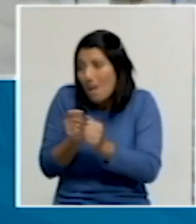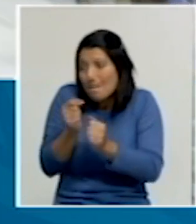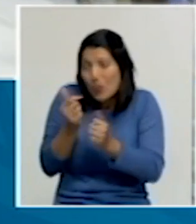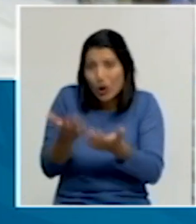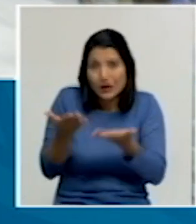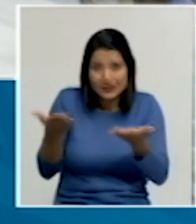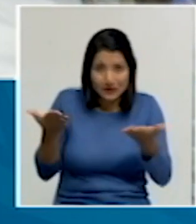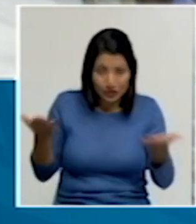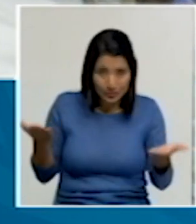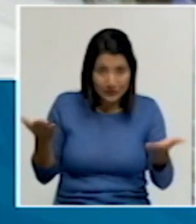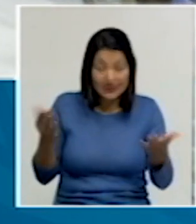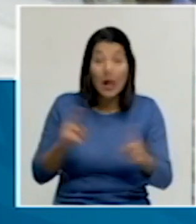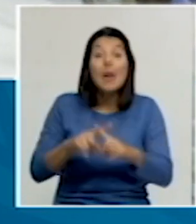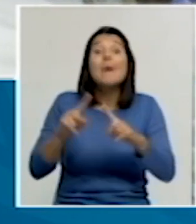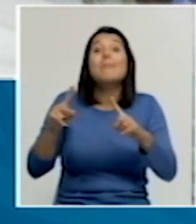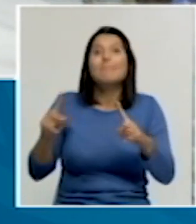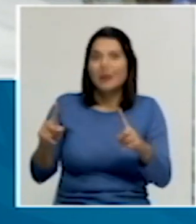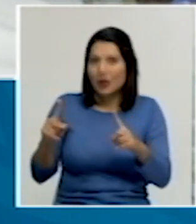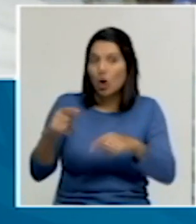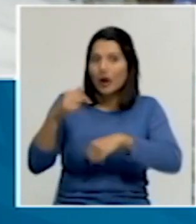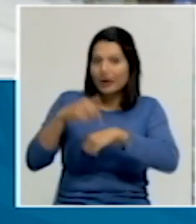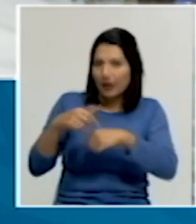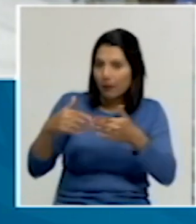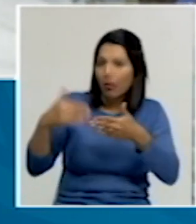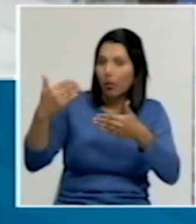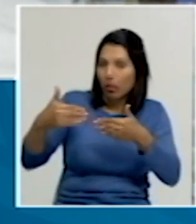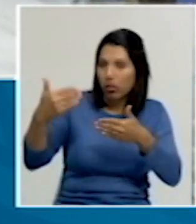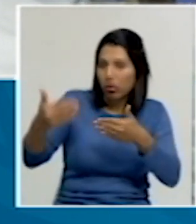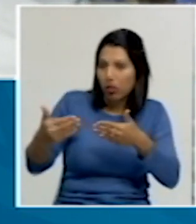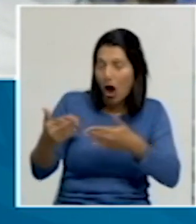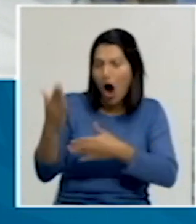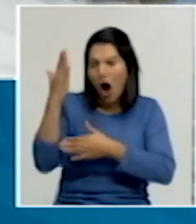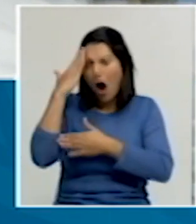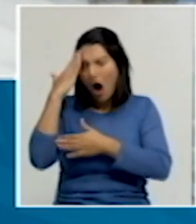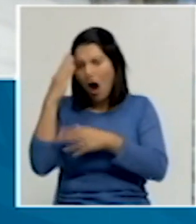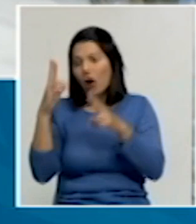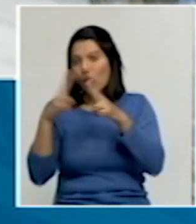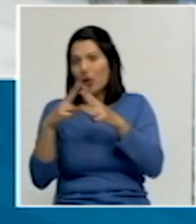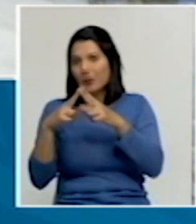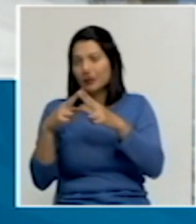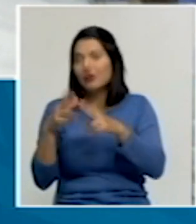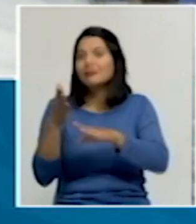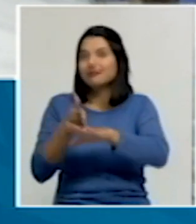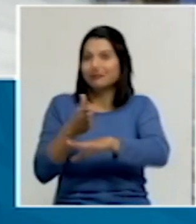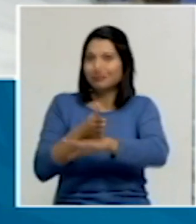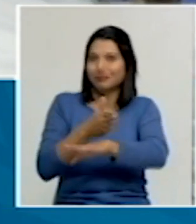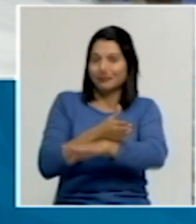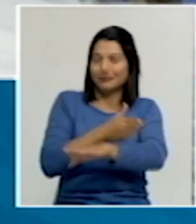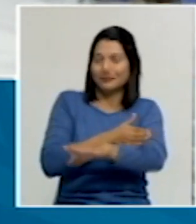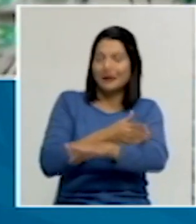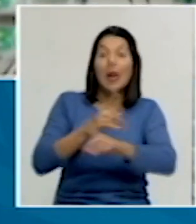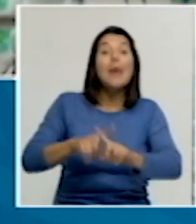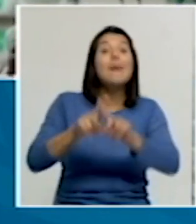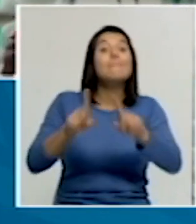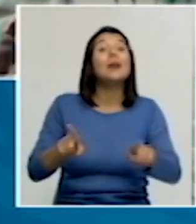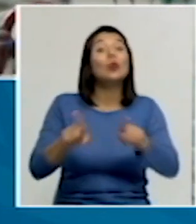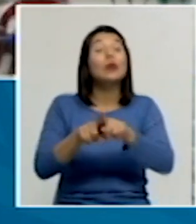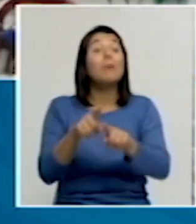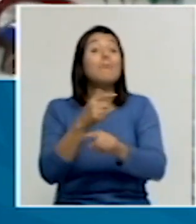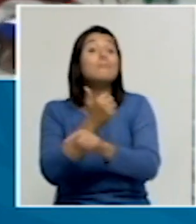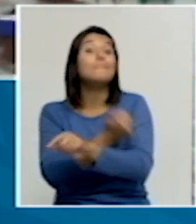fue creando conocimiento, se fue mejorando en atención. Pero aparte de eso, las